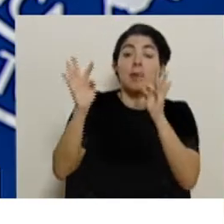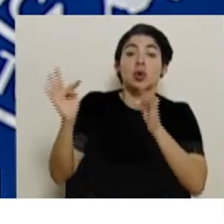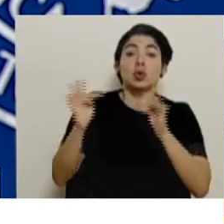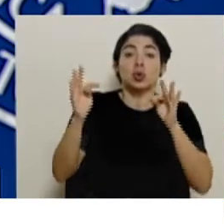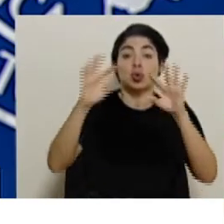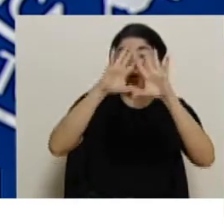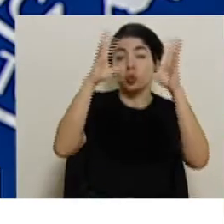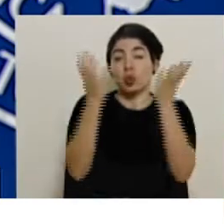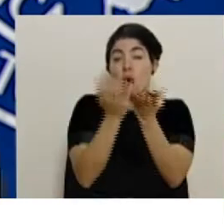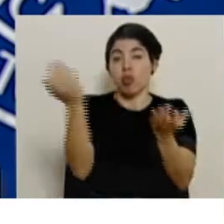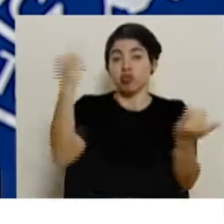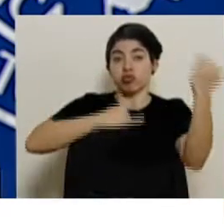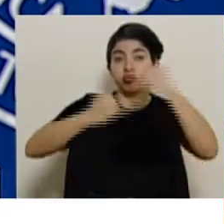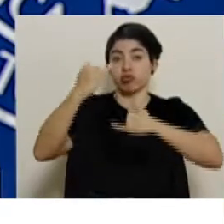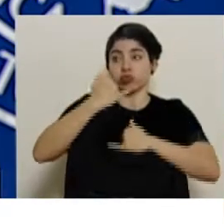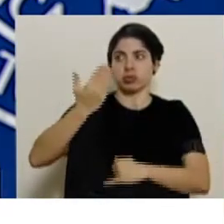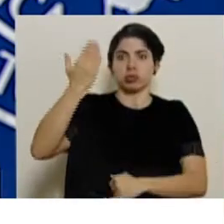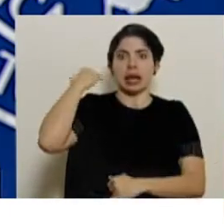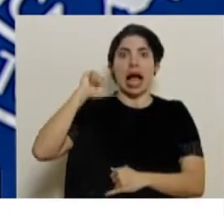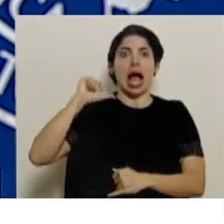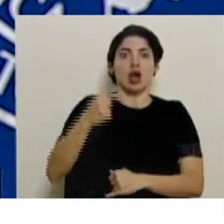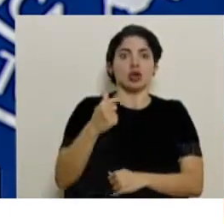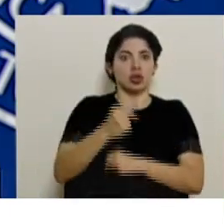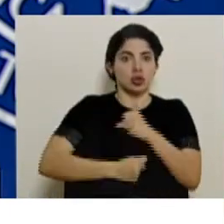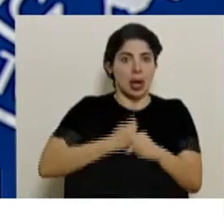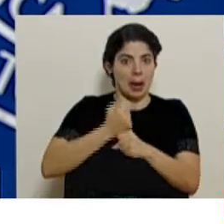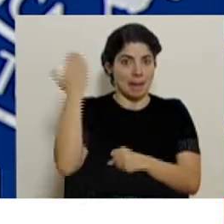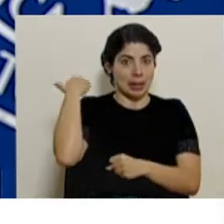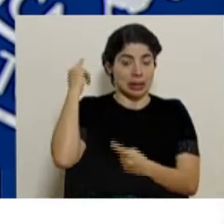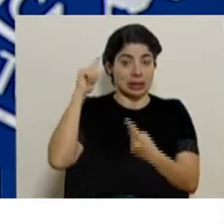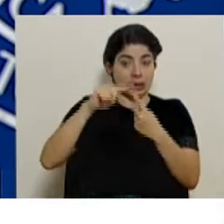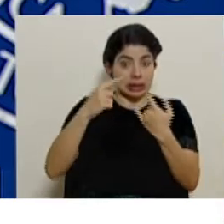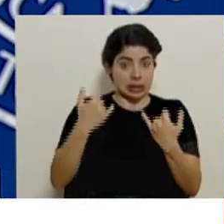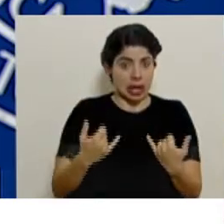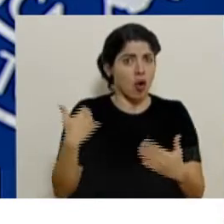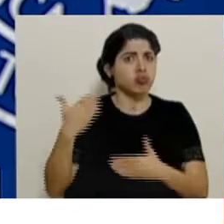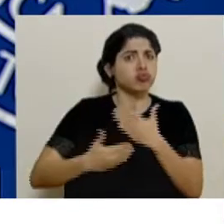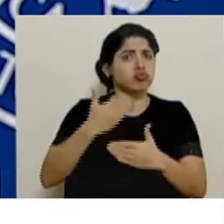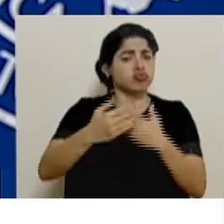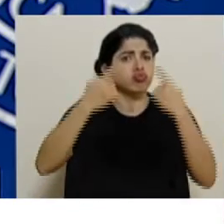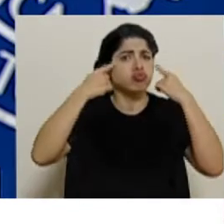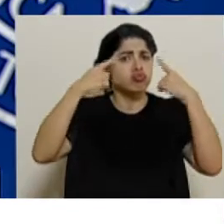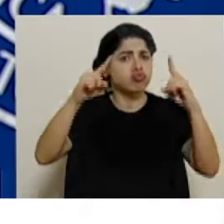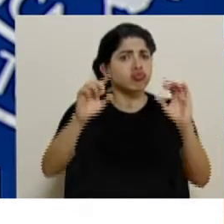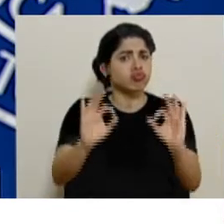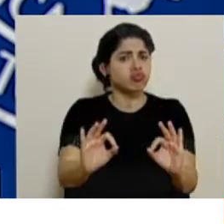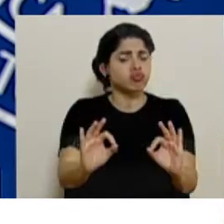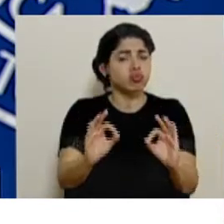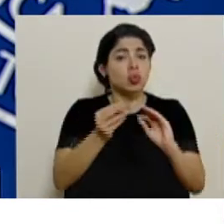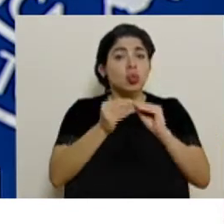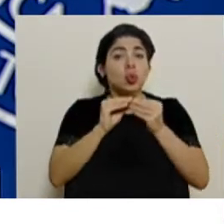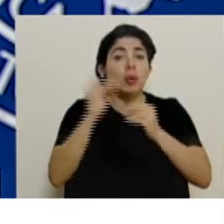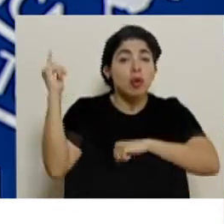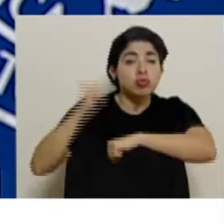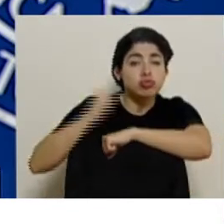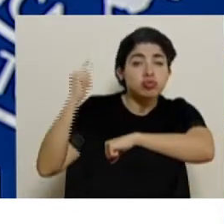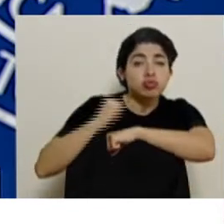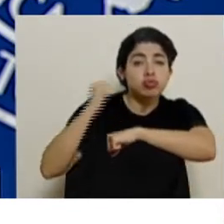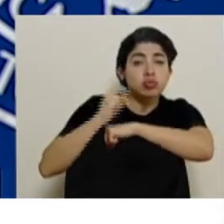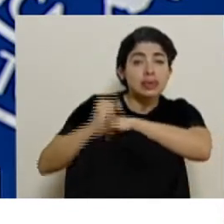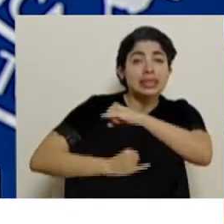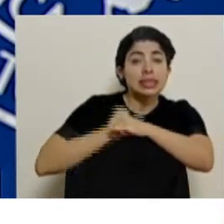del mundo desde agosto del año pasado hasta este momento ha sido muy exitosa. Las cifras de llegadas